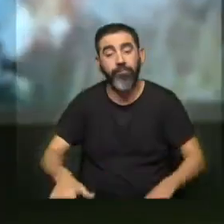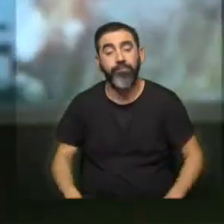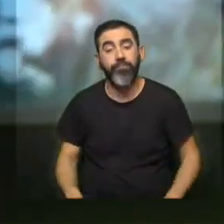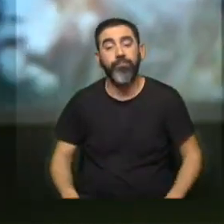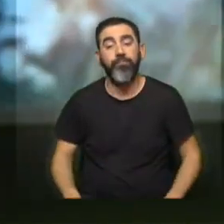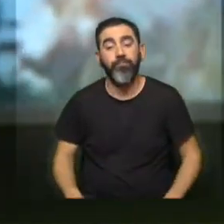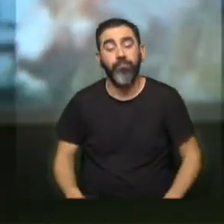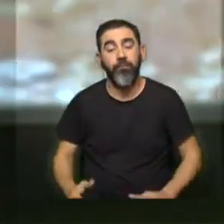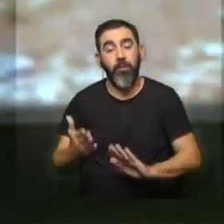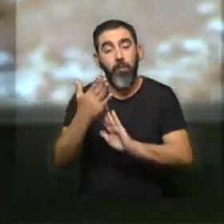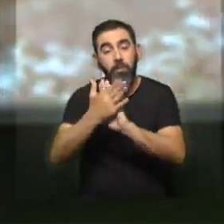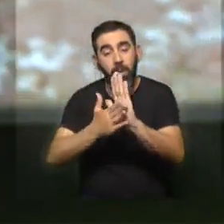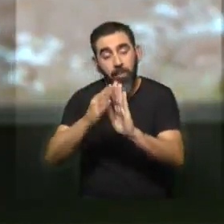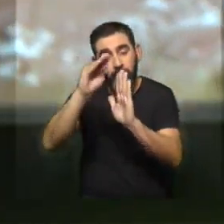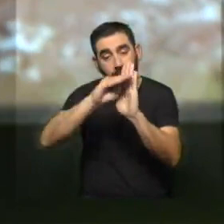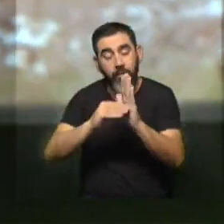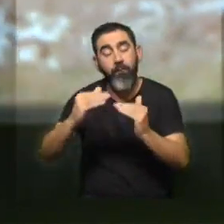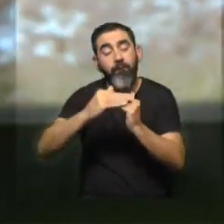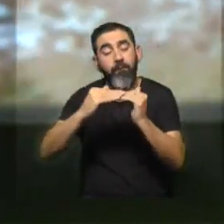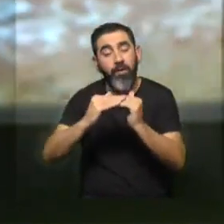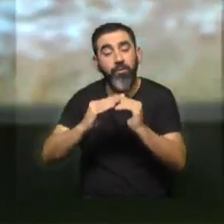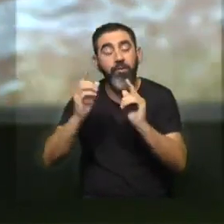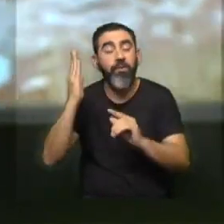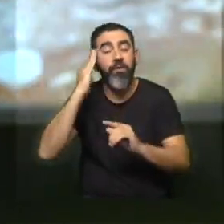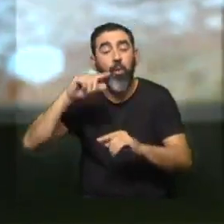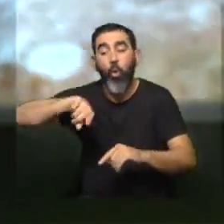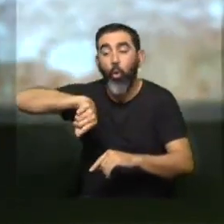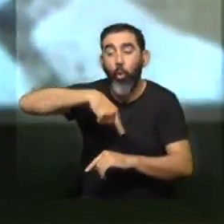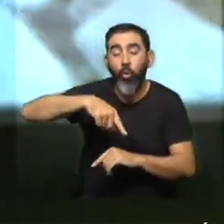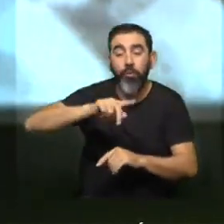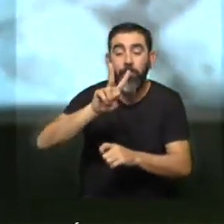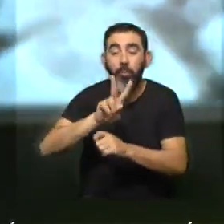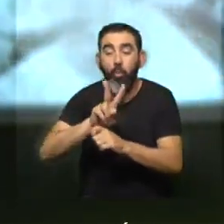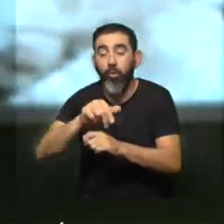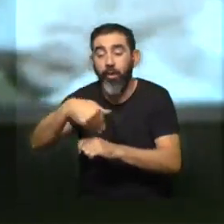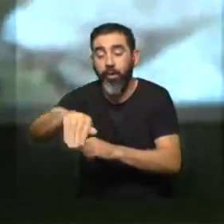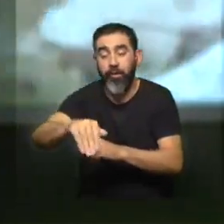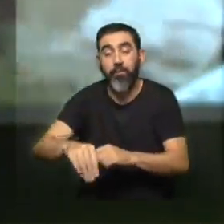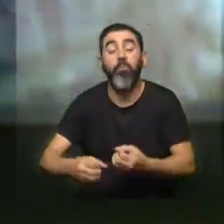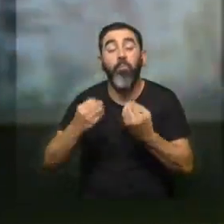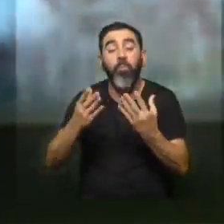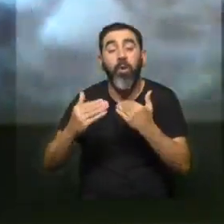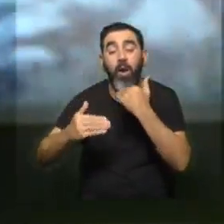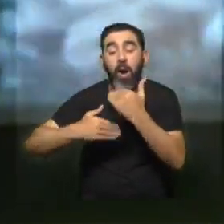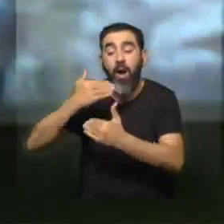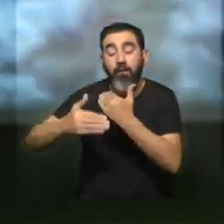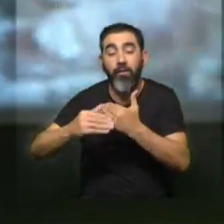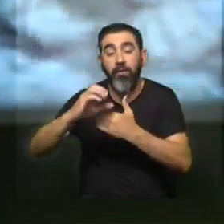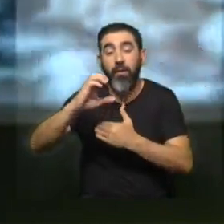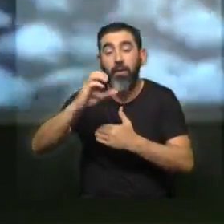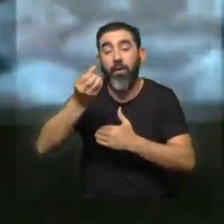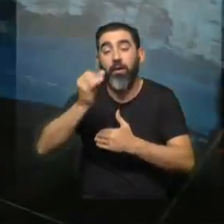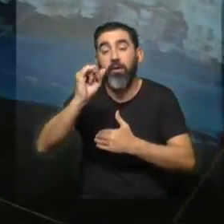El mapeo y el inventario es básico, hay que saber dónde están para protegerlos, sobre todo por los avances. Los cairnes, por